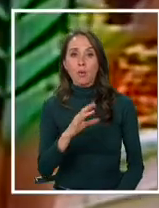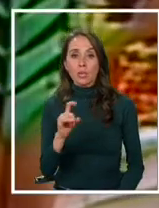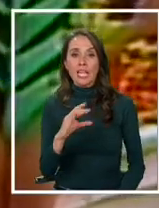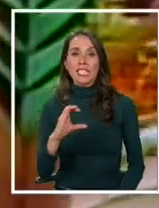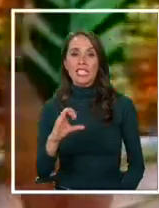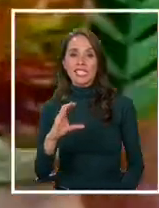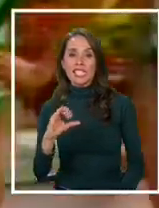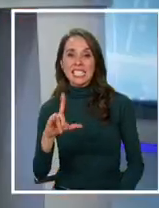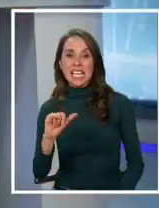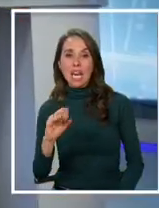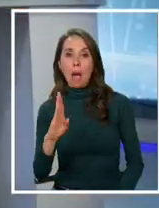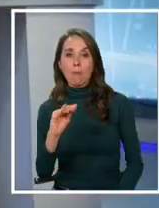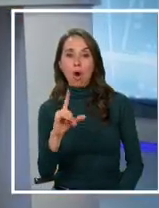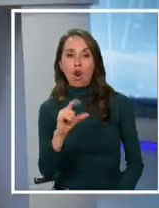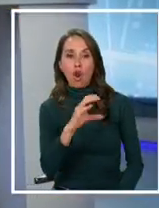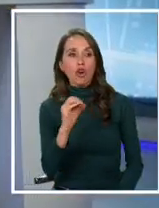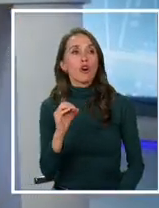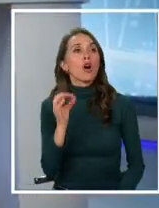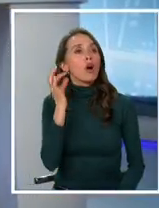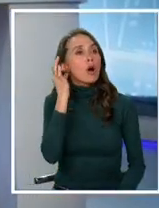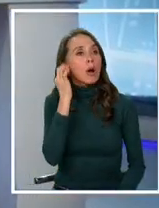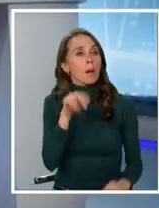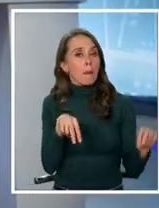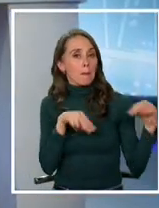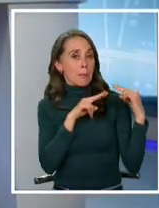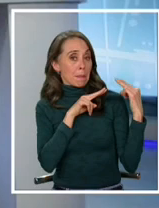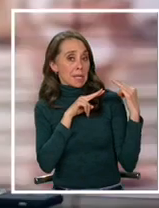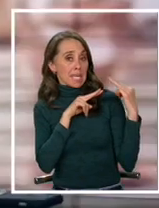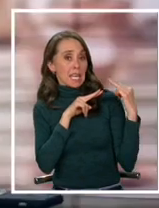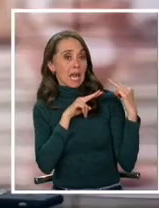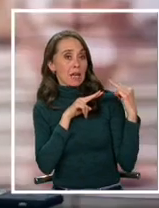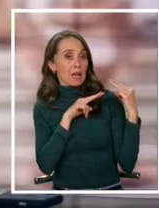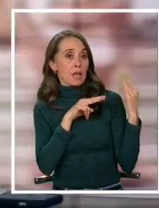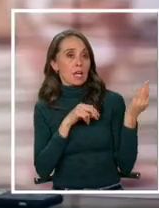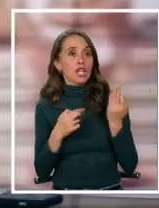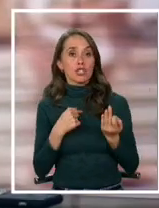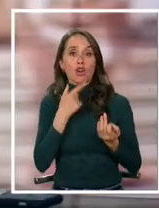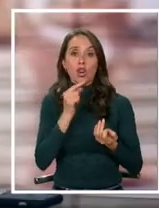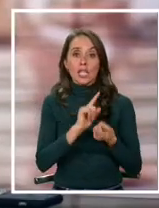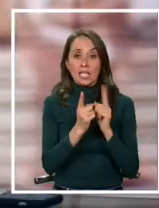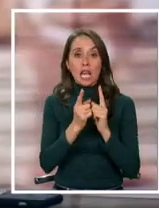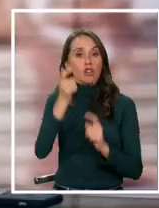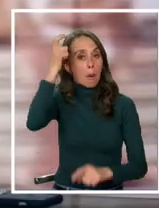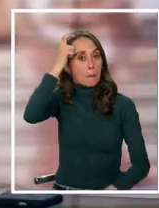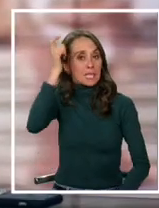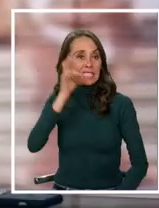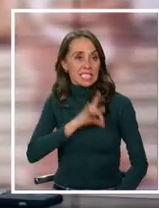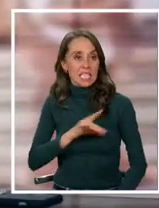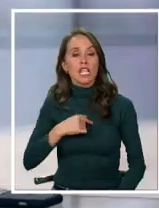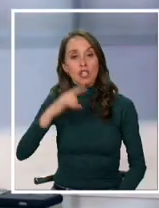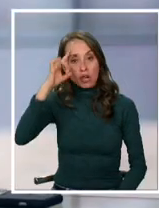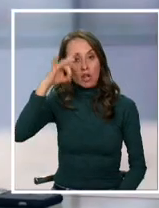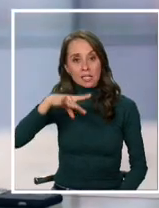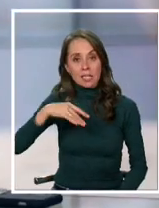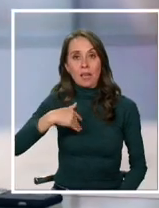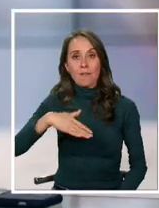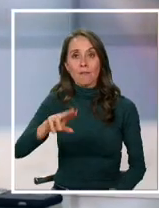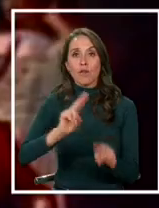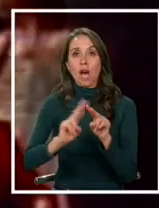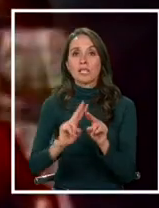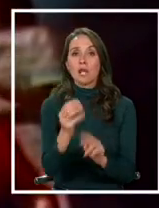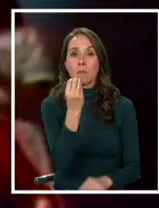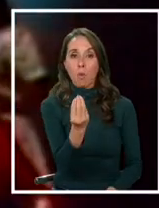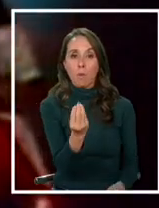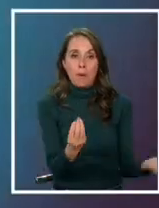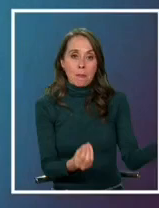ganárselo me mira y me dice yo quiero ser mi chile y yo sé que lo voy a hacer muy